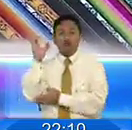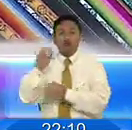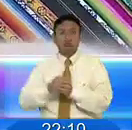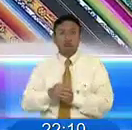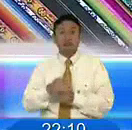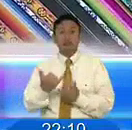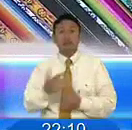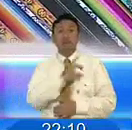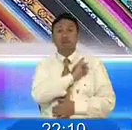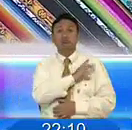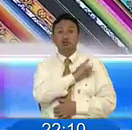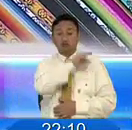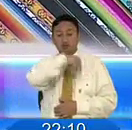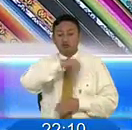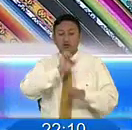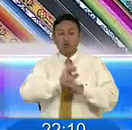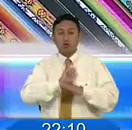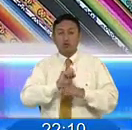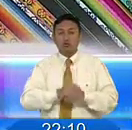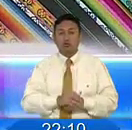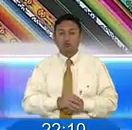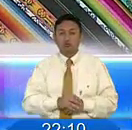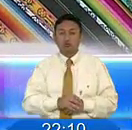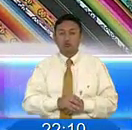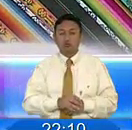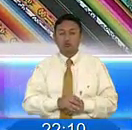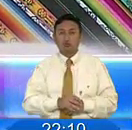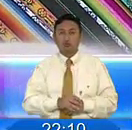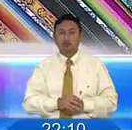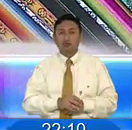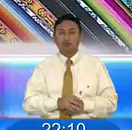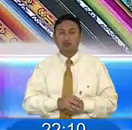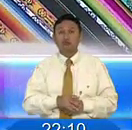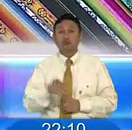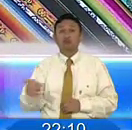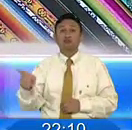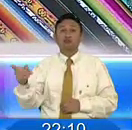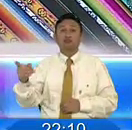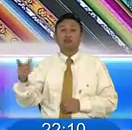en Chile, en el Ecuador, y de acuerdo a lo que dice el inmaduro,